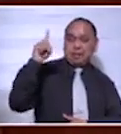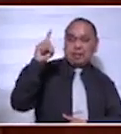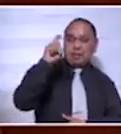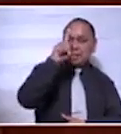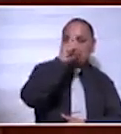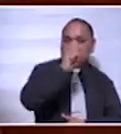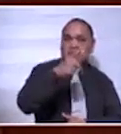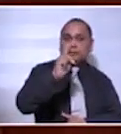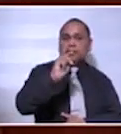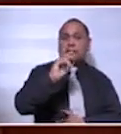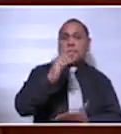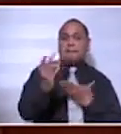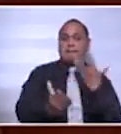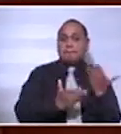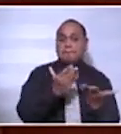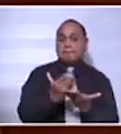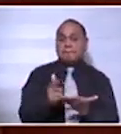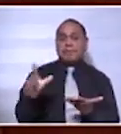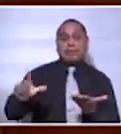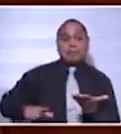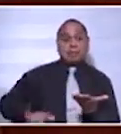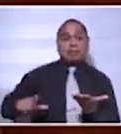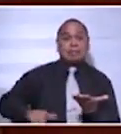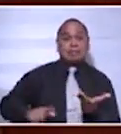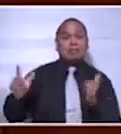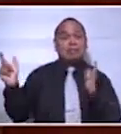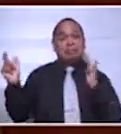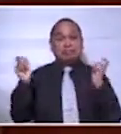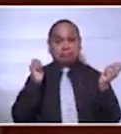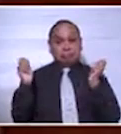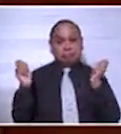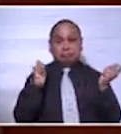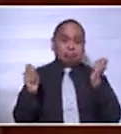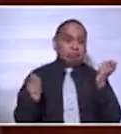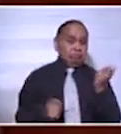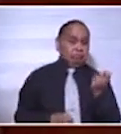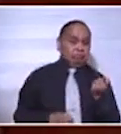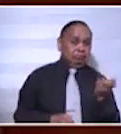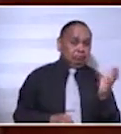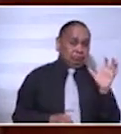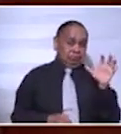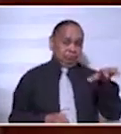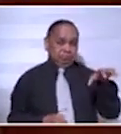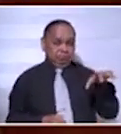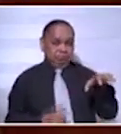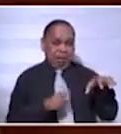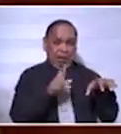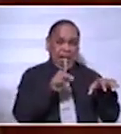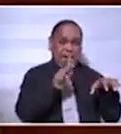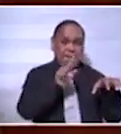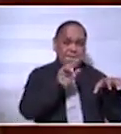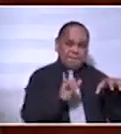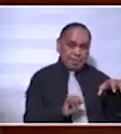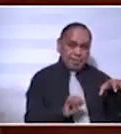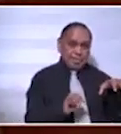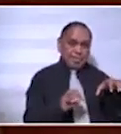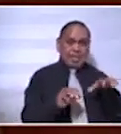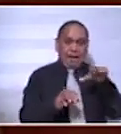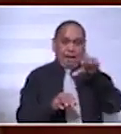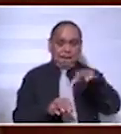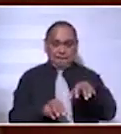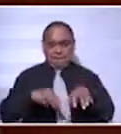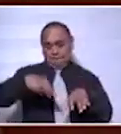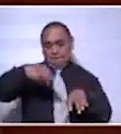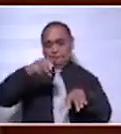definición de esta gubernatura, cuando estábamos contra dos monstruos, que teníamos al PRI y al Movimiento Ciudadano, los dos